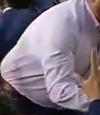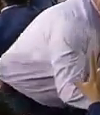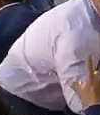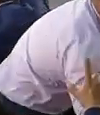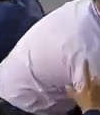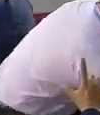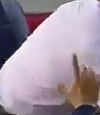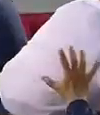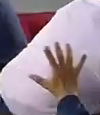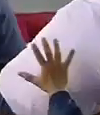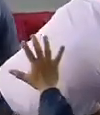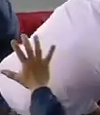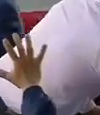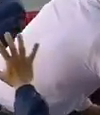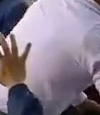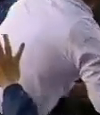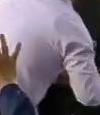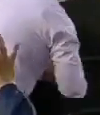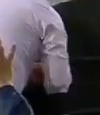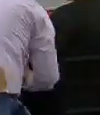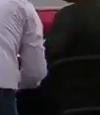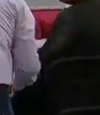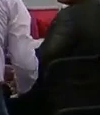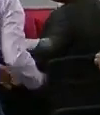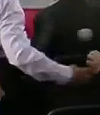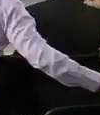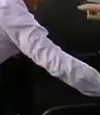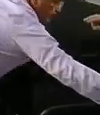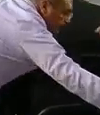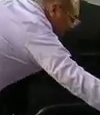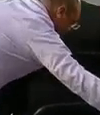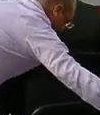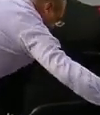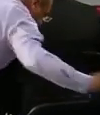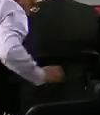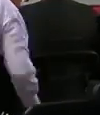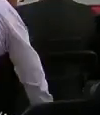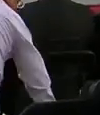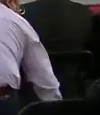Adelante. Bueno, sí.